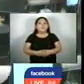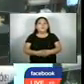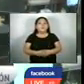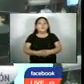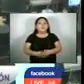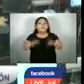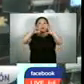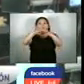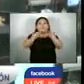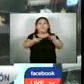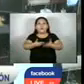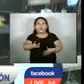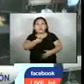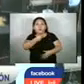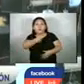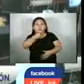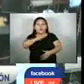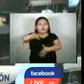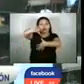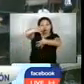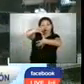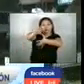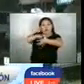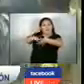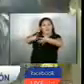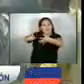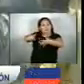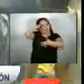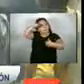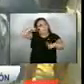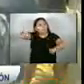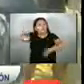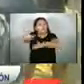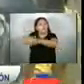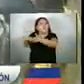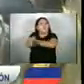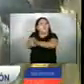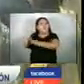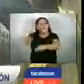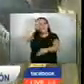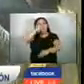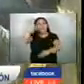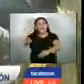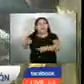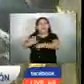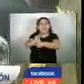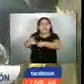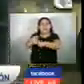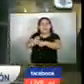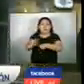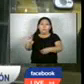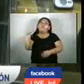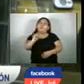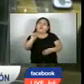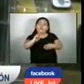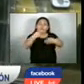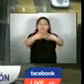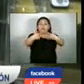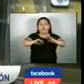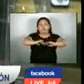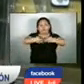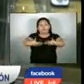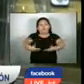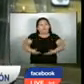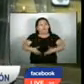En noticias que se generan en Sudamérica, la Asamblea Nacional de Ecuador aprueba ley que permite el aborto para casos de